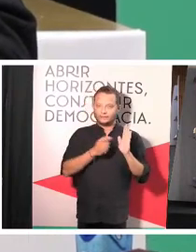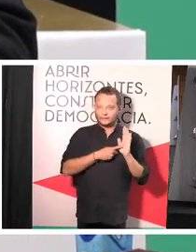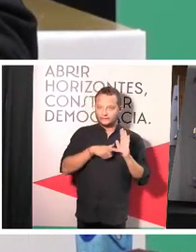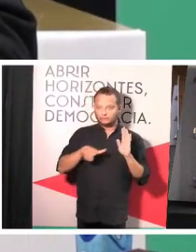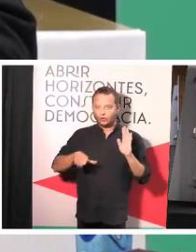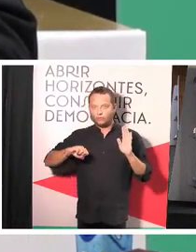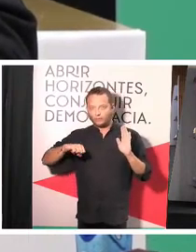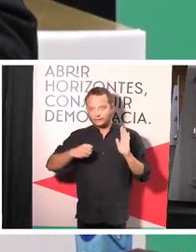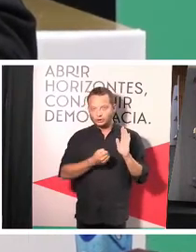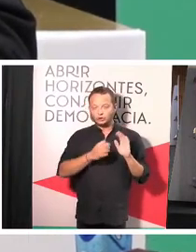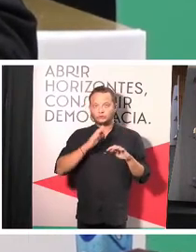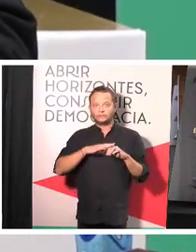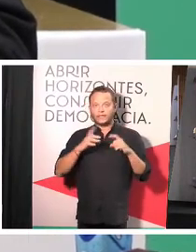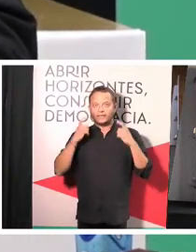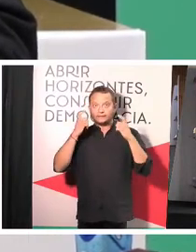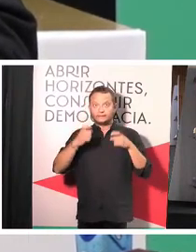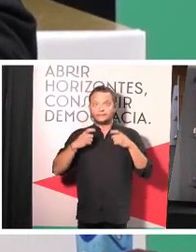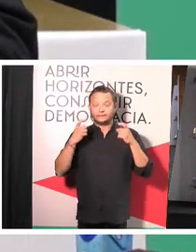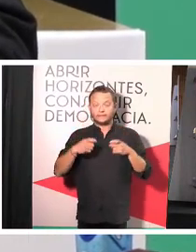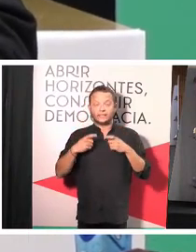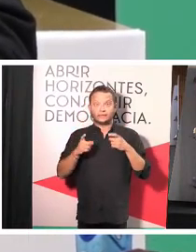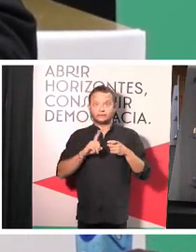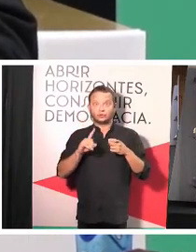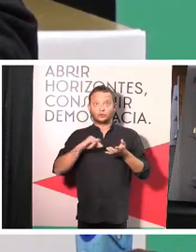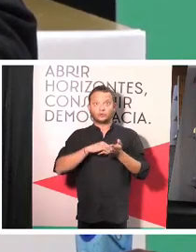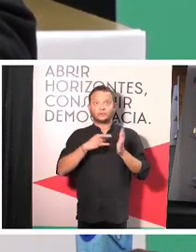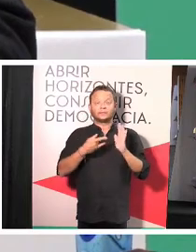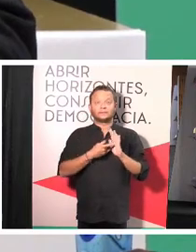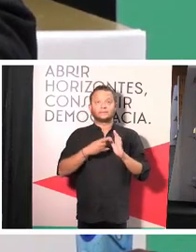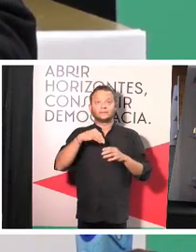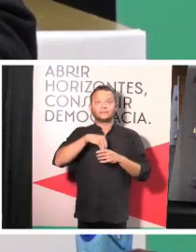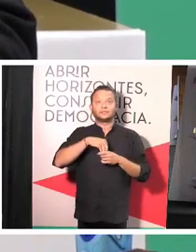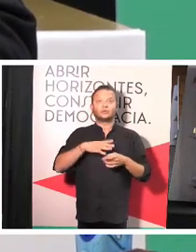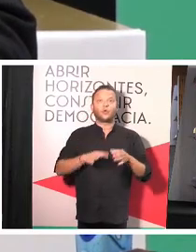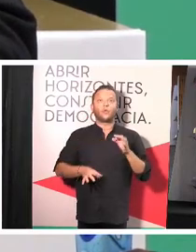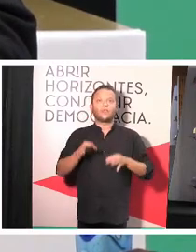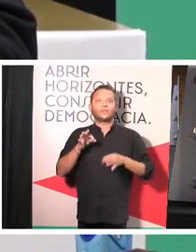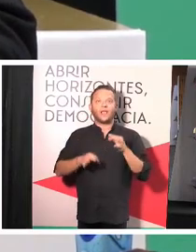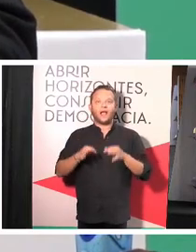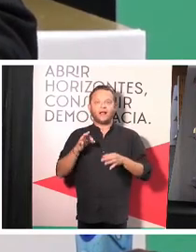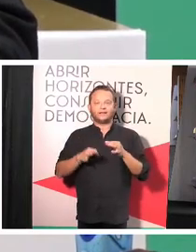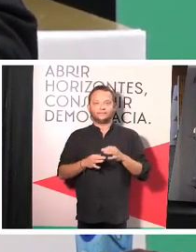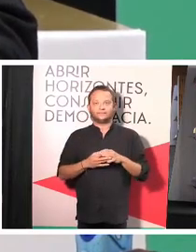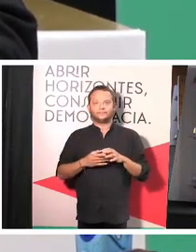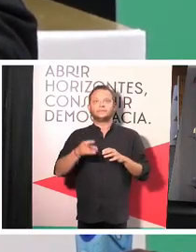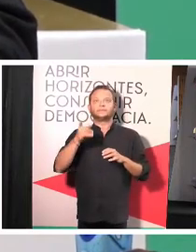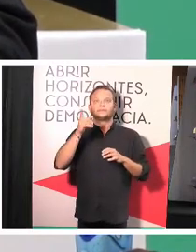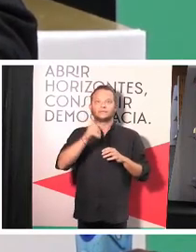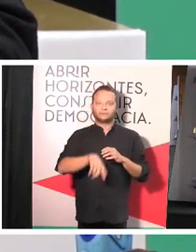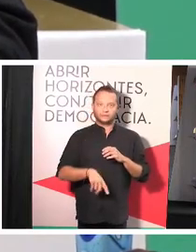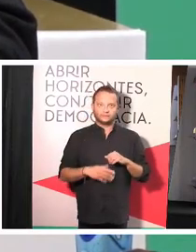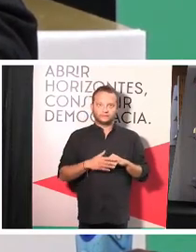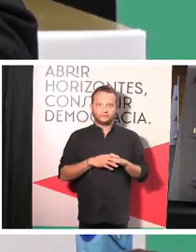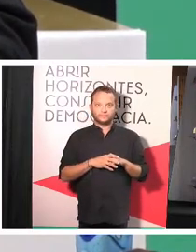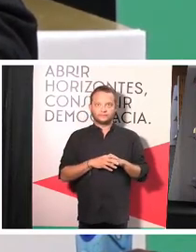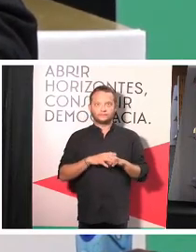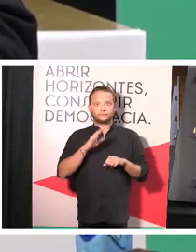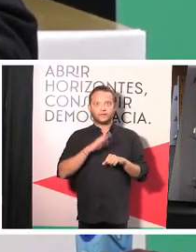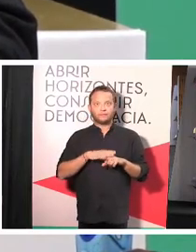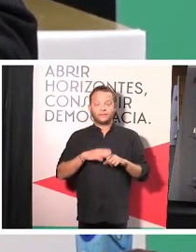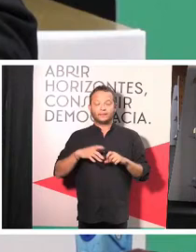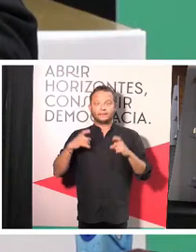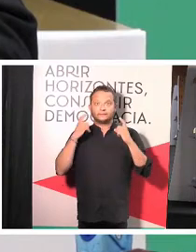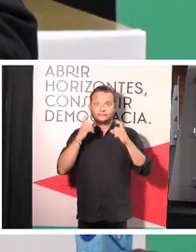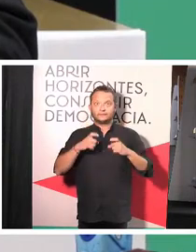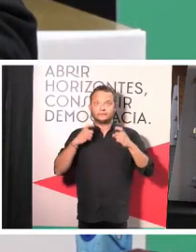legislativos, para intentar eludir todo el sistema judicial y también para